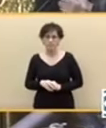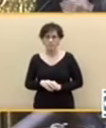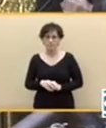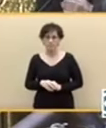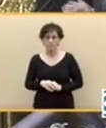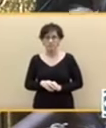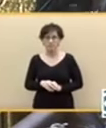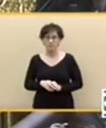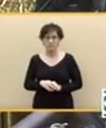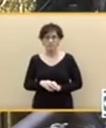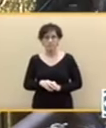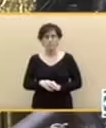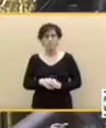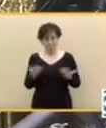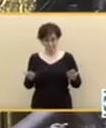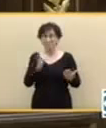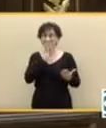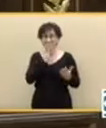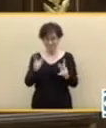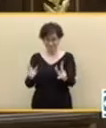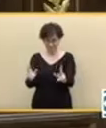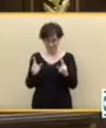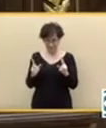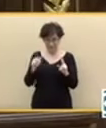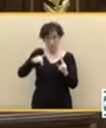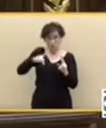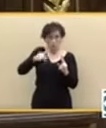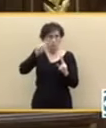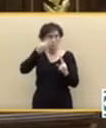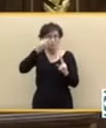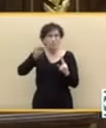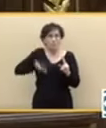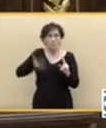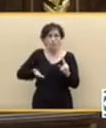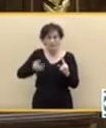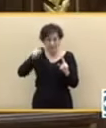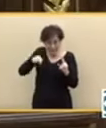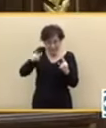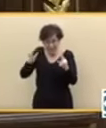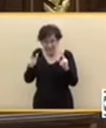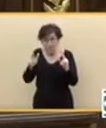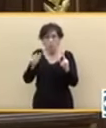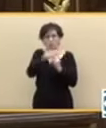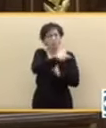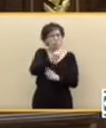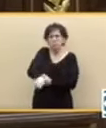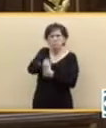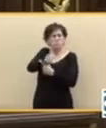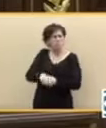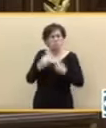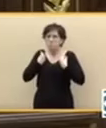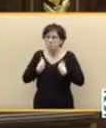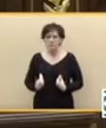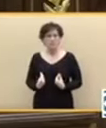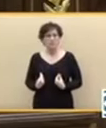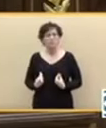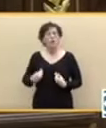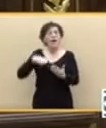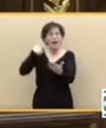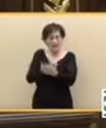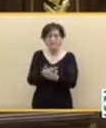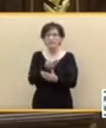repito, este hecho fundamental y decisivo es el que ustedes no solo ignoran, sino que pretenden ocultar a base